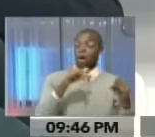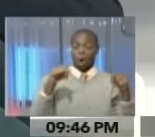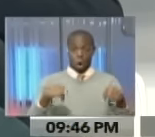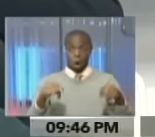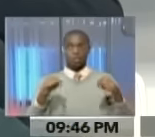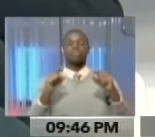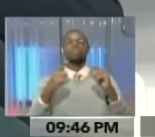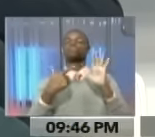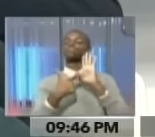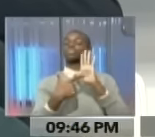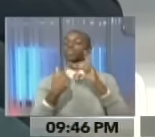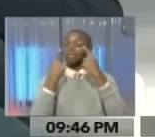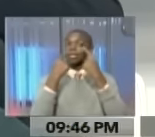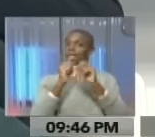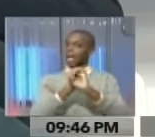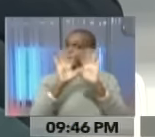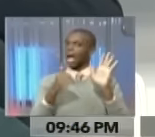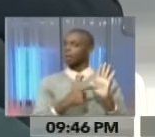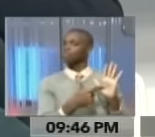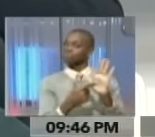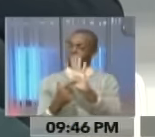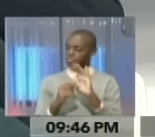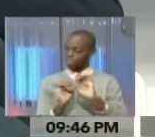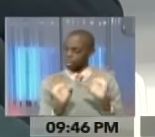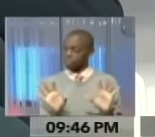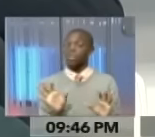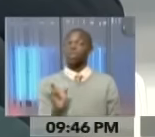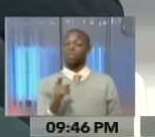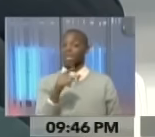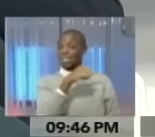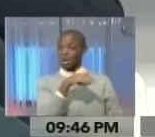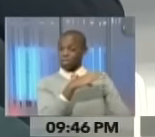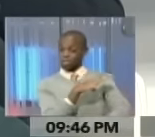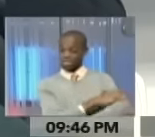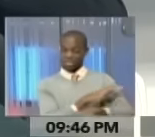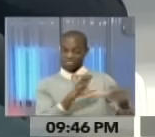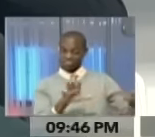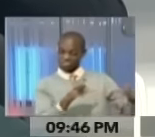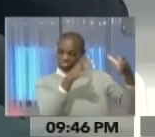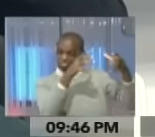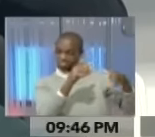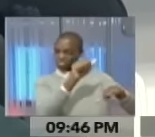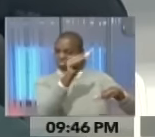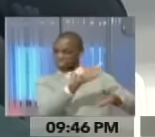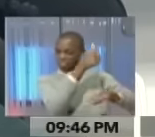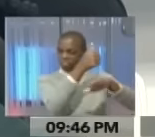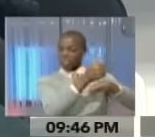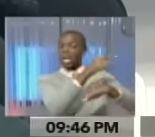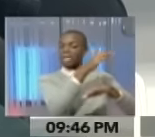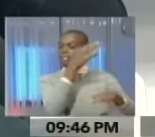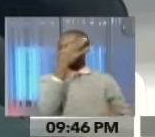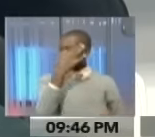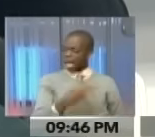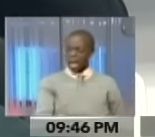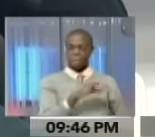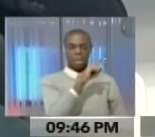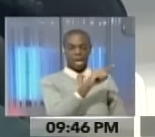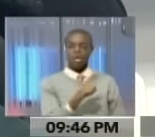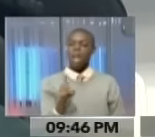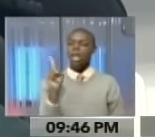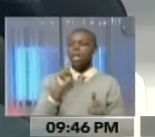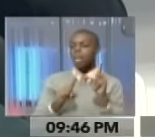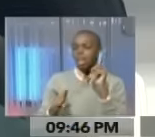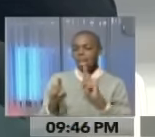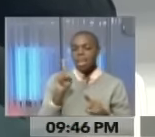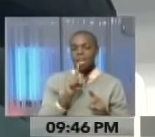Consejo Nacional electoral Porque si hay una tendencia de la dirigencia opositora es mentirle al país mentirle